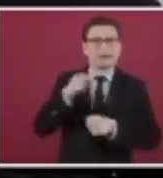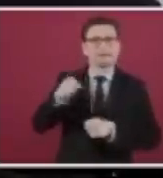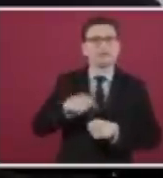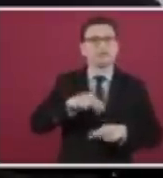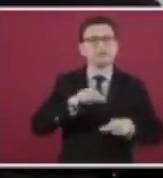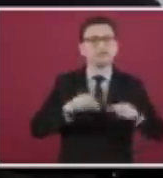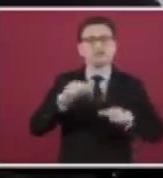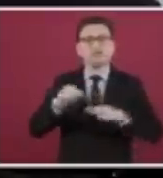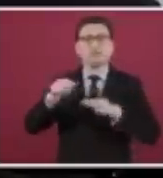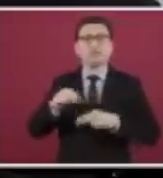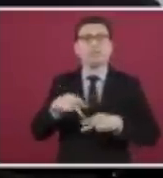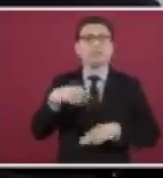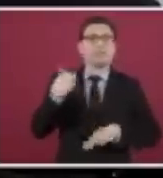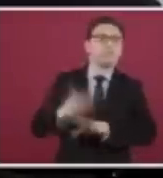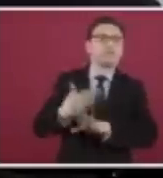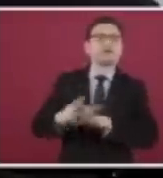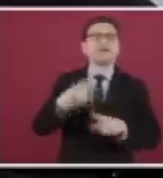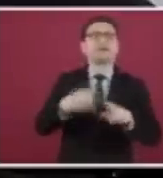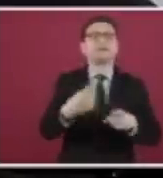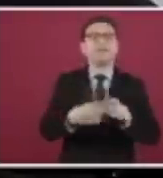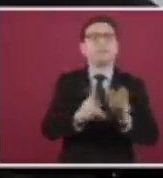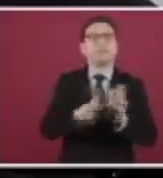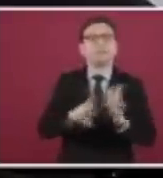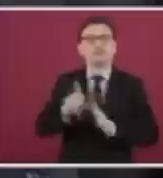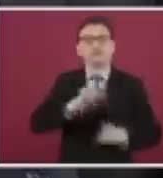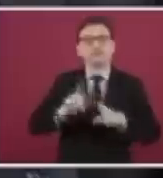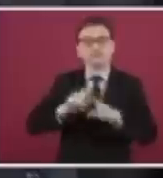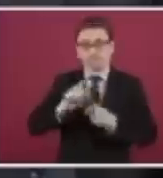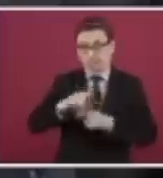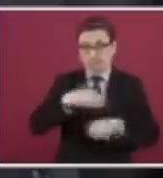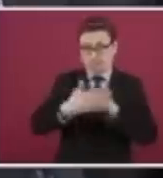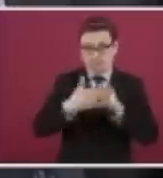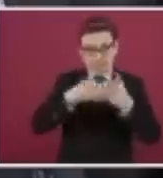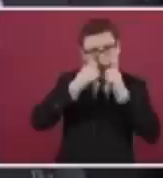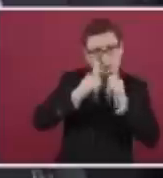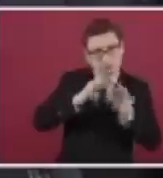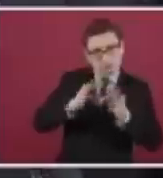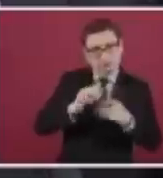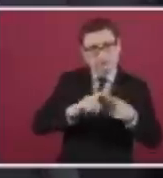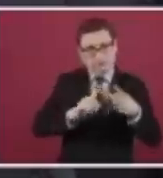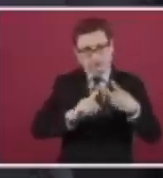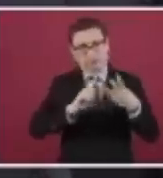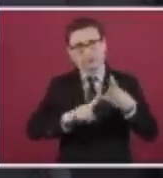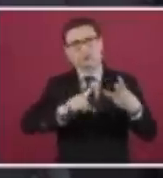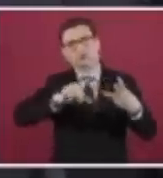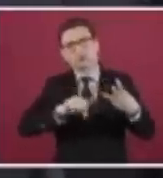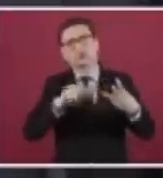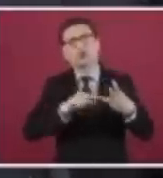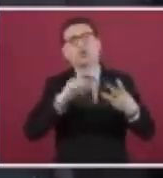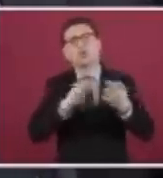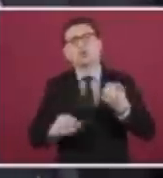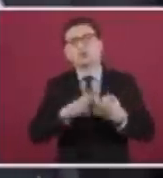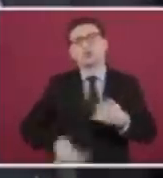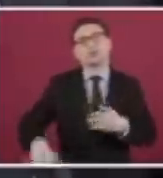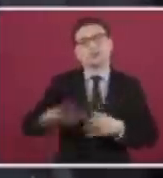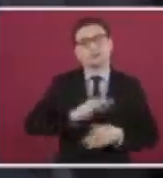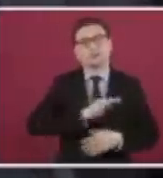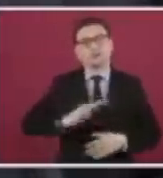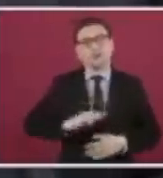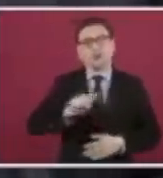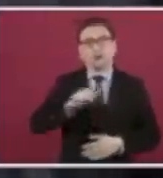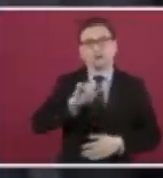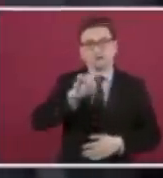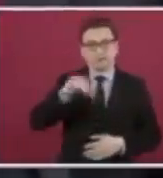en agresiones a periodistas, saber si se va a atender el tema y brevemente en tercer lugar, en el municipio de Allende las